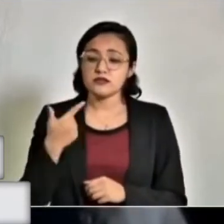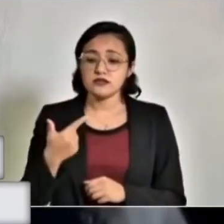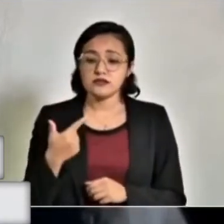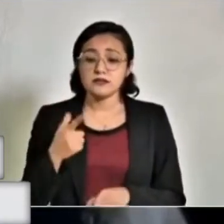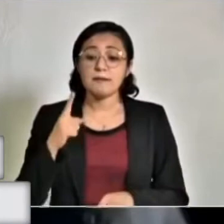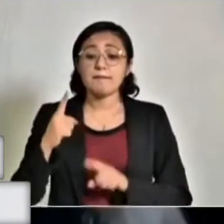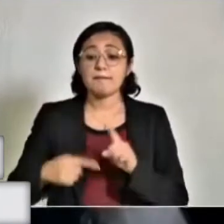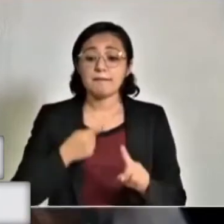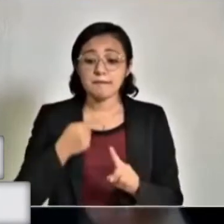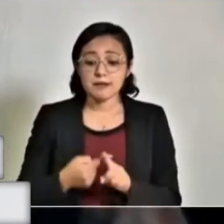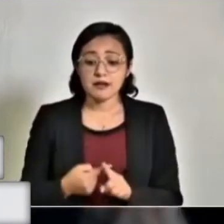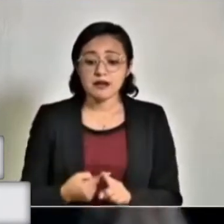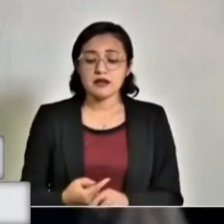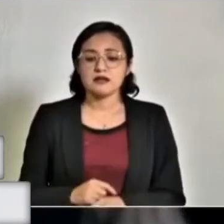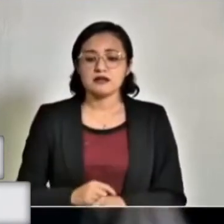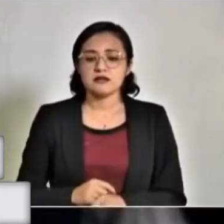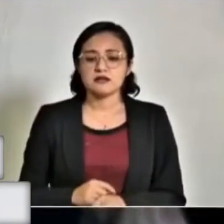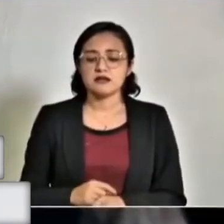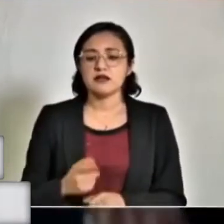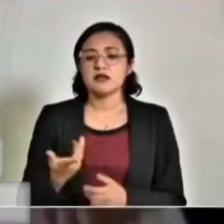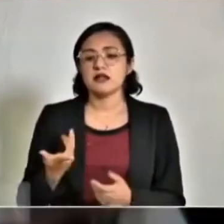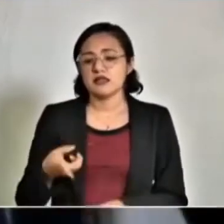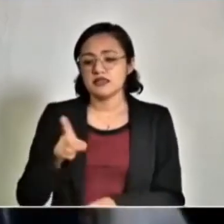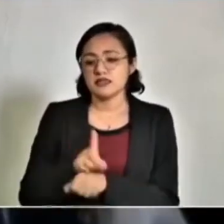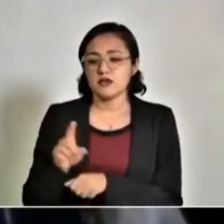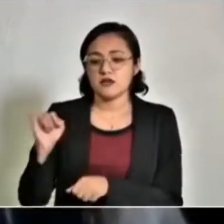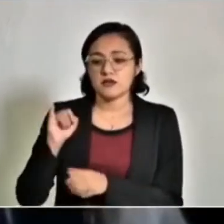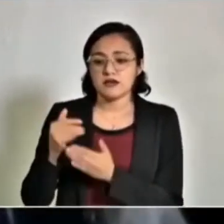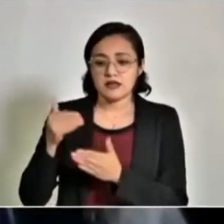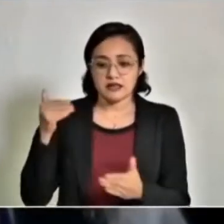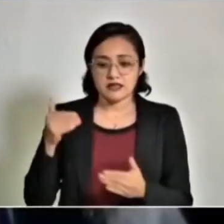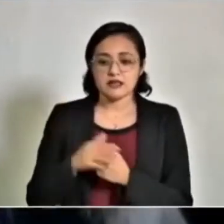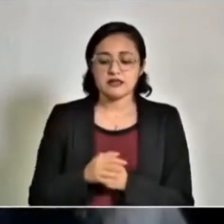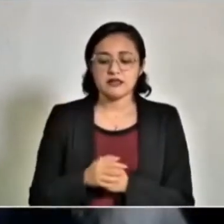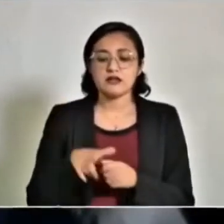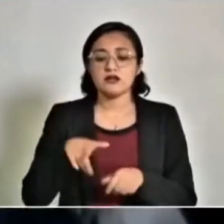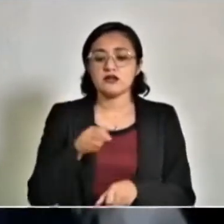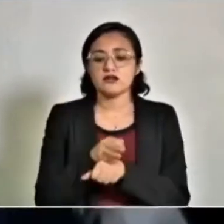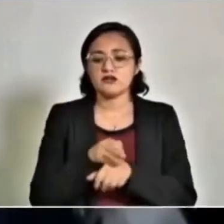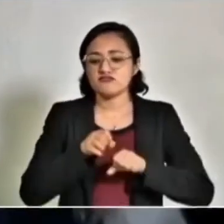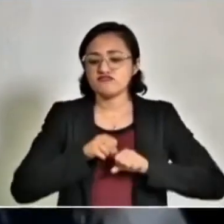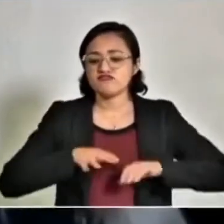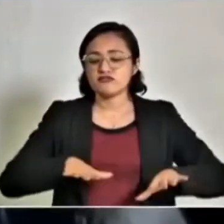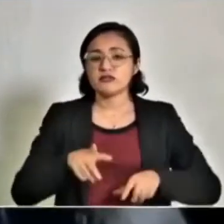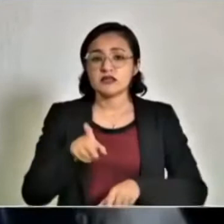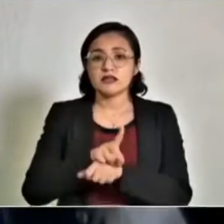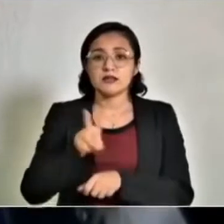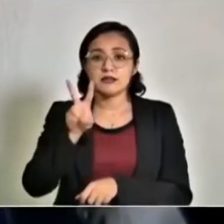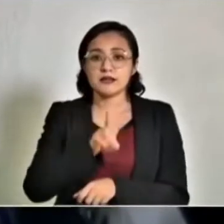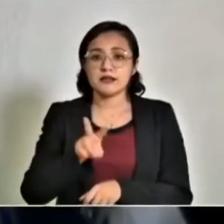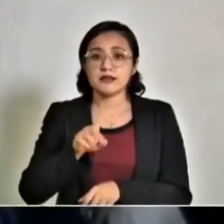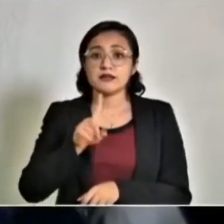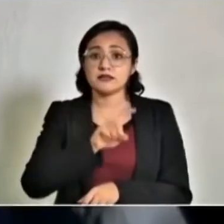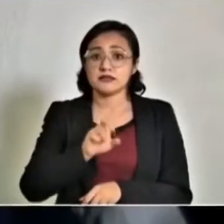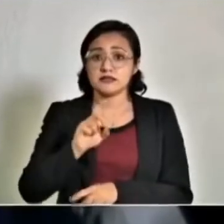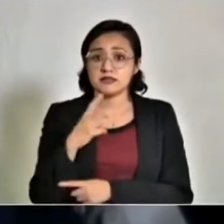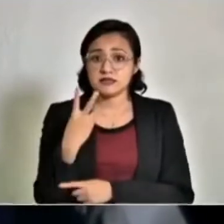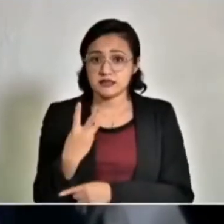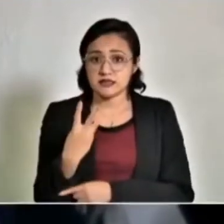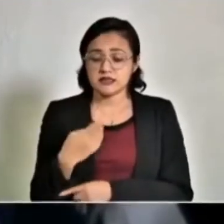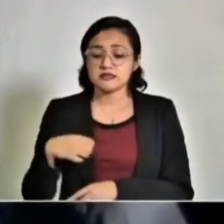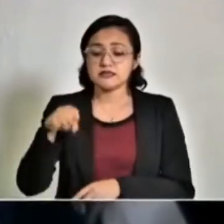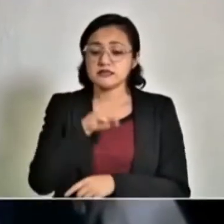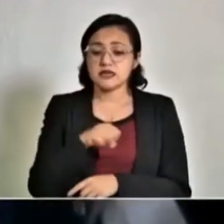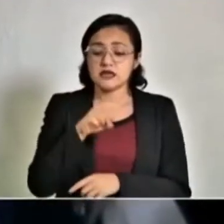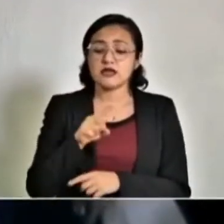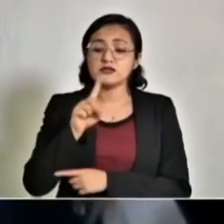377 más que el día jueves. Están distribuidos a corte del viernes 133, a corte